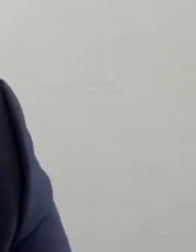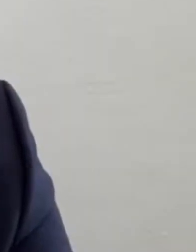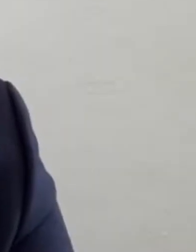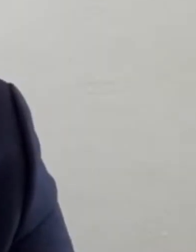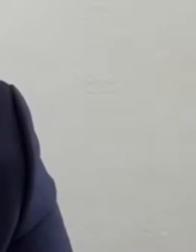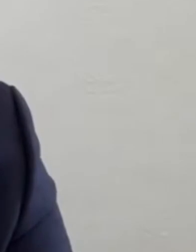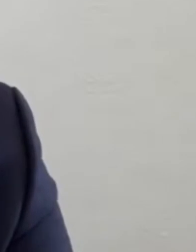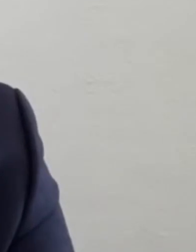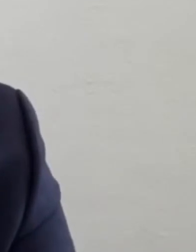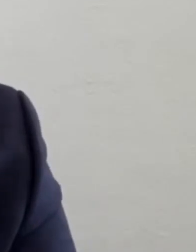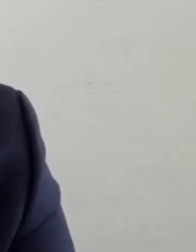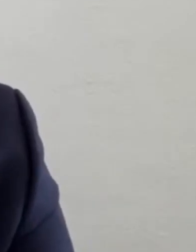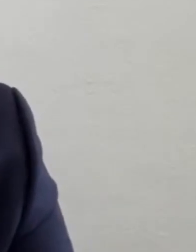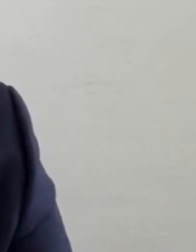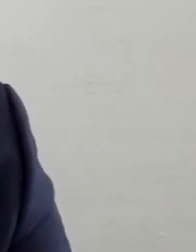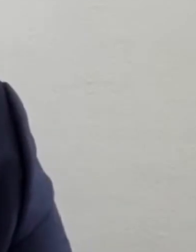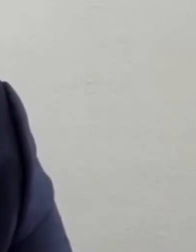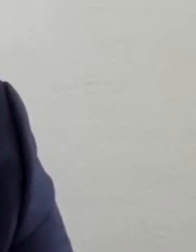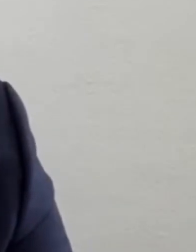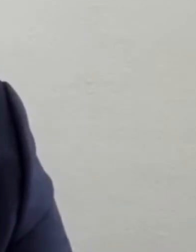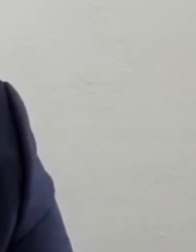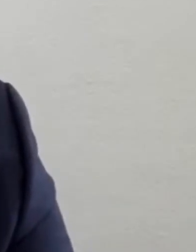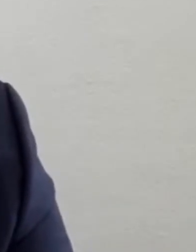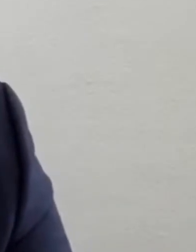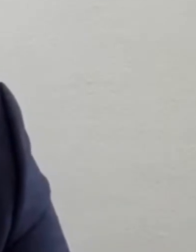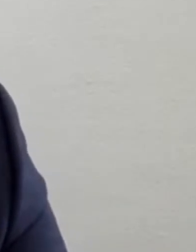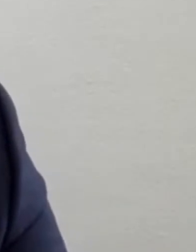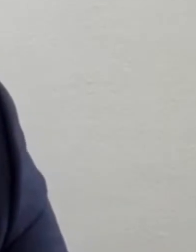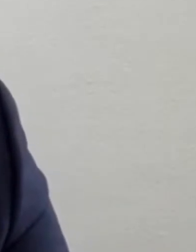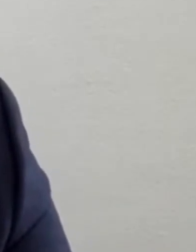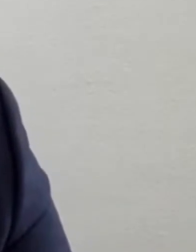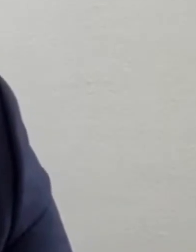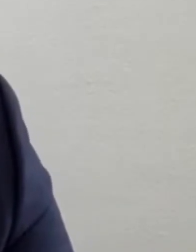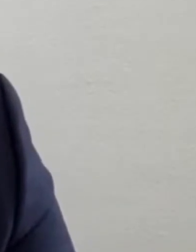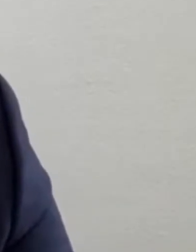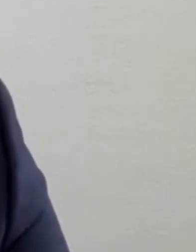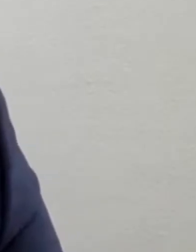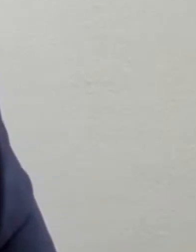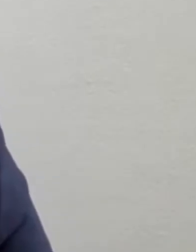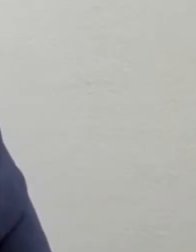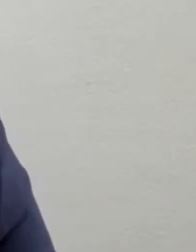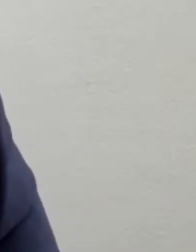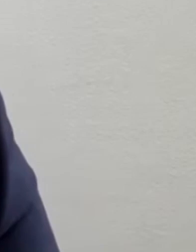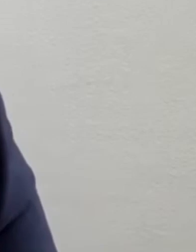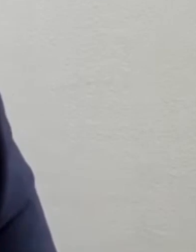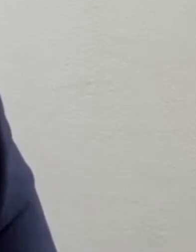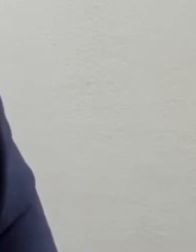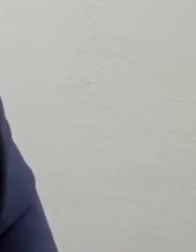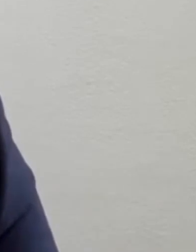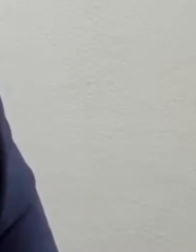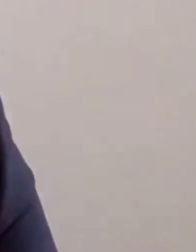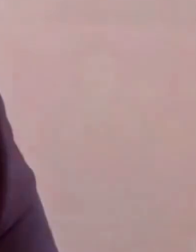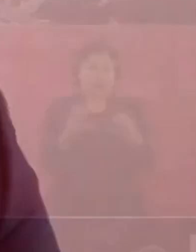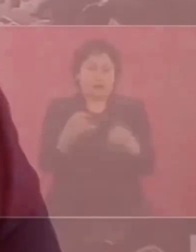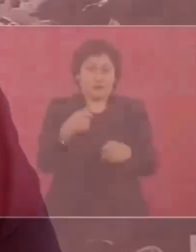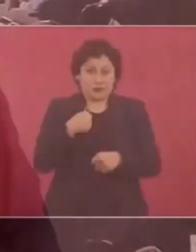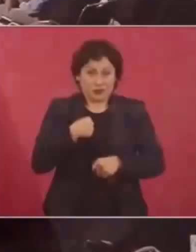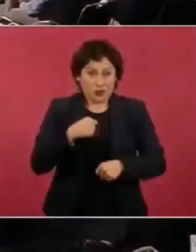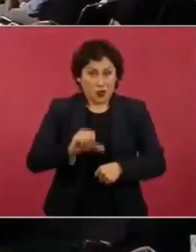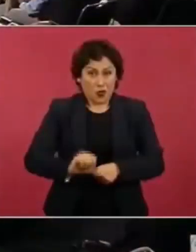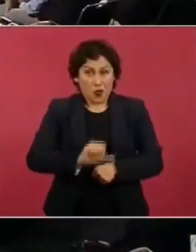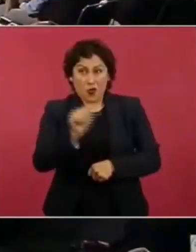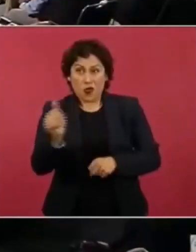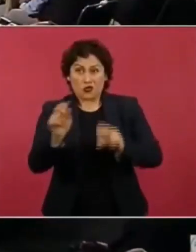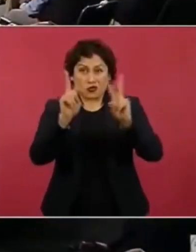Precisamente para escuchar también a la licenciada Laura Ceballos, ¿por qué no vemos y escuchamos cómo el presidente Andrés Manuel López